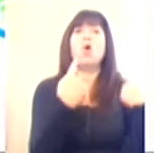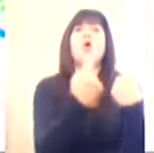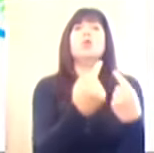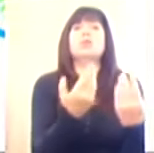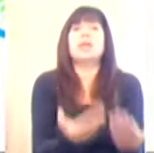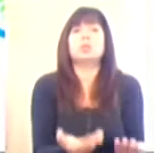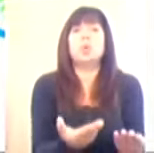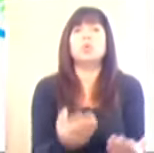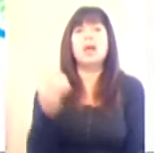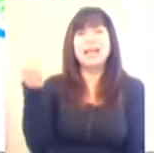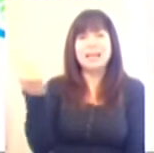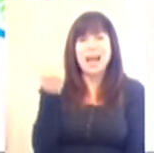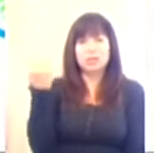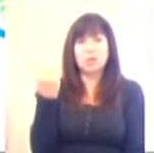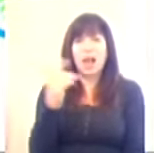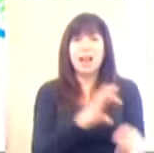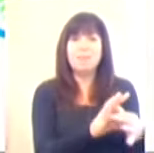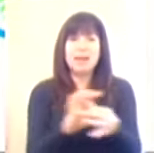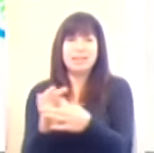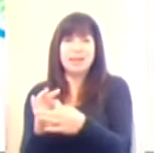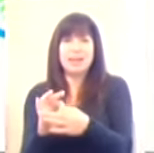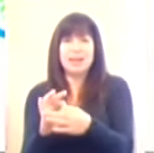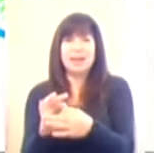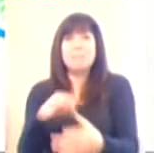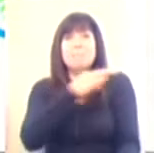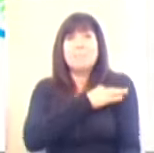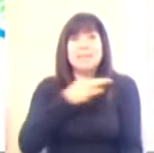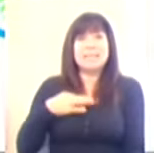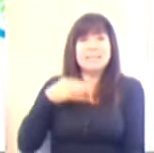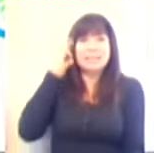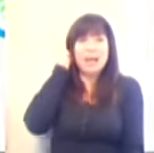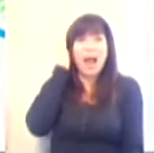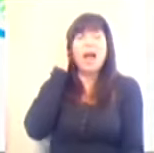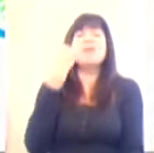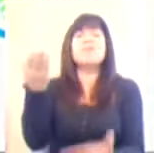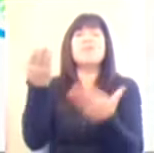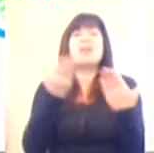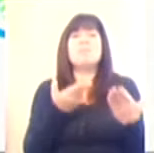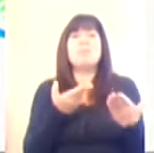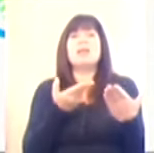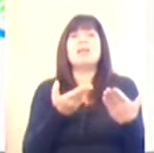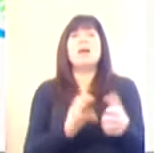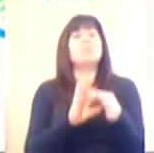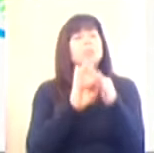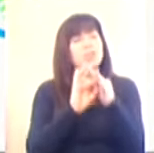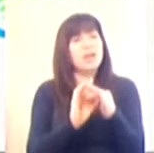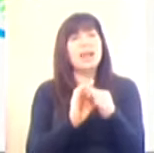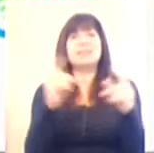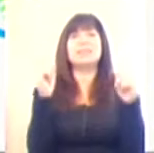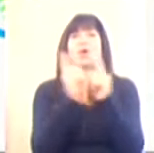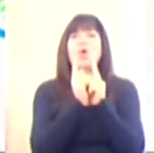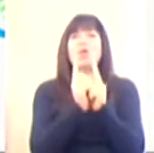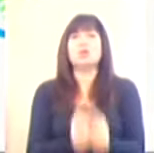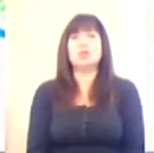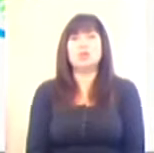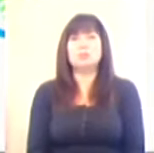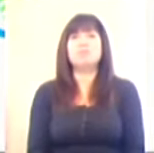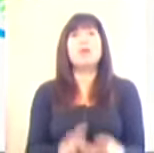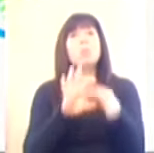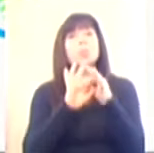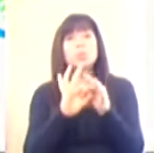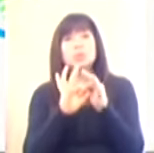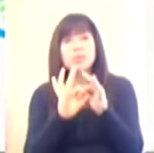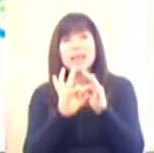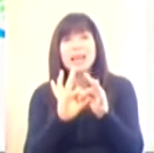nacional en esta materia. Ministra Schmidt, bienvenida, muchas gracias por estar acá con nosotros. Muchas gracias